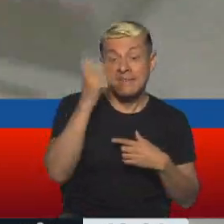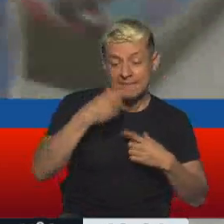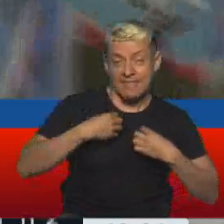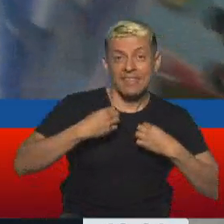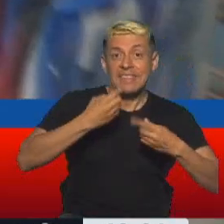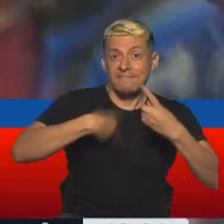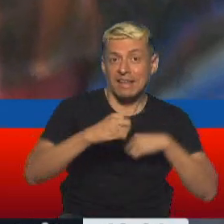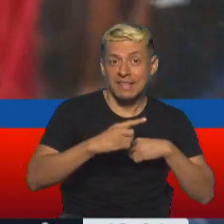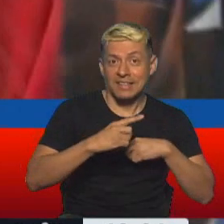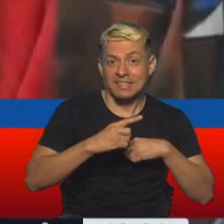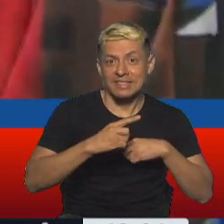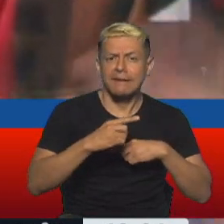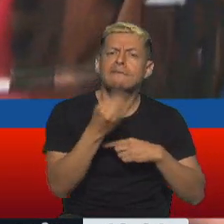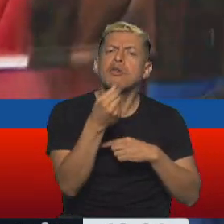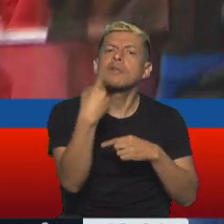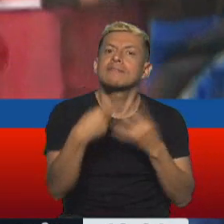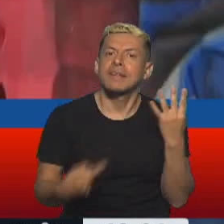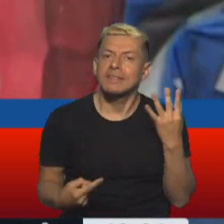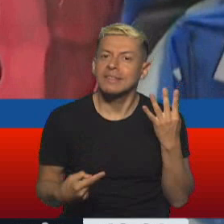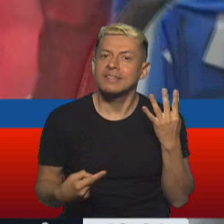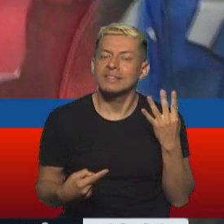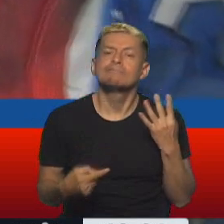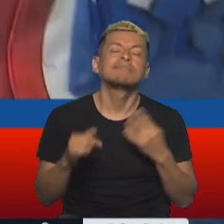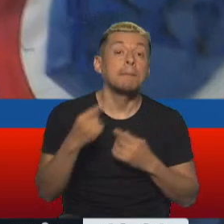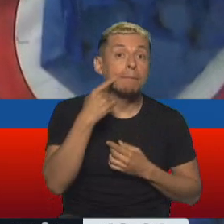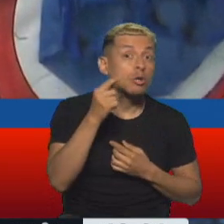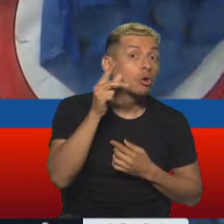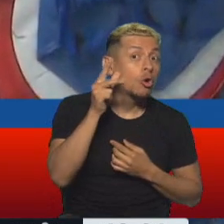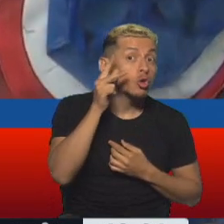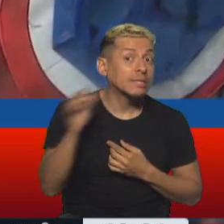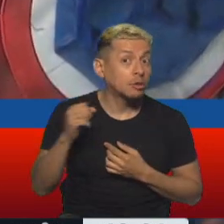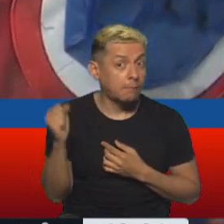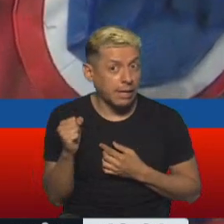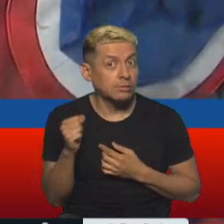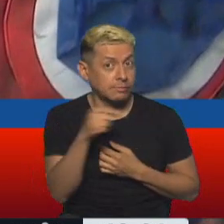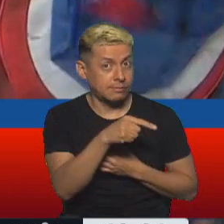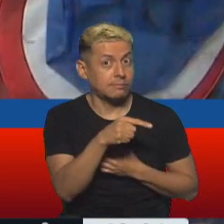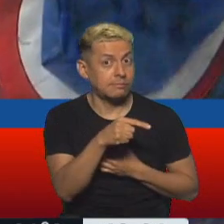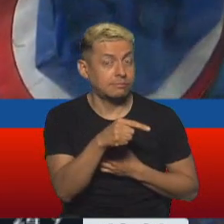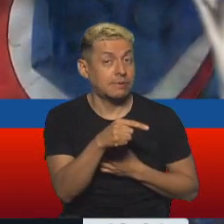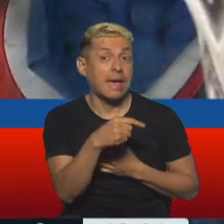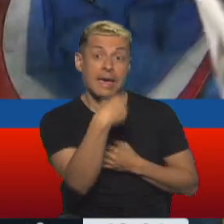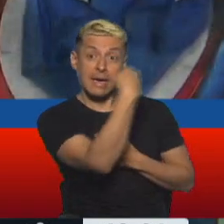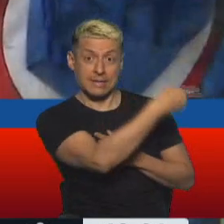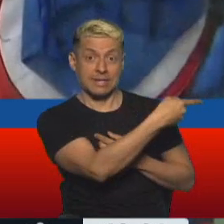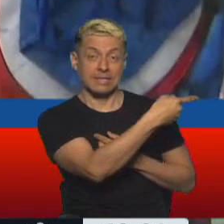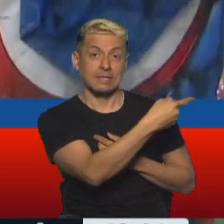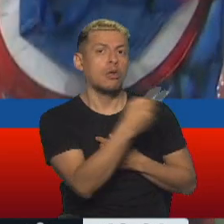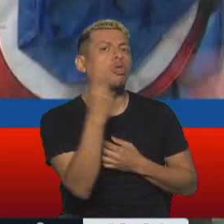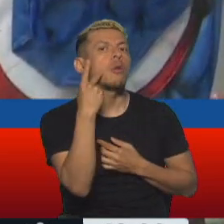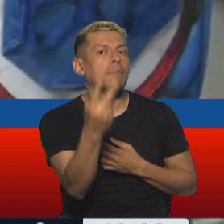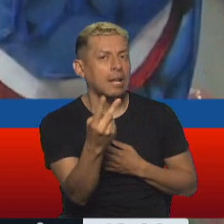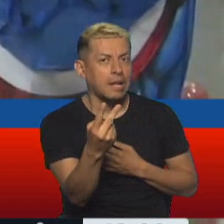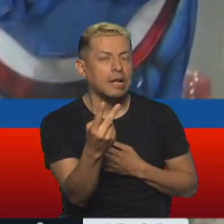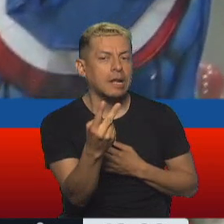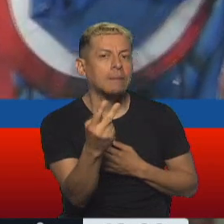sí, y acá tenemos de diferentes valores. Así es, desde 1.800 pesos, hay algunos, el de atrás. El de atrás, 1.800 2.000 y pico están